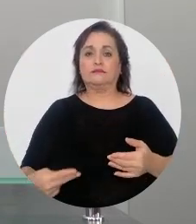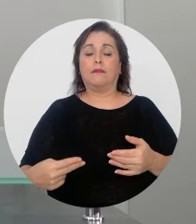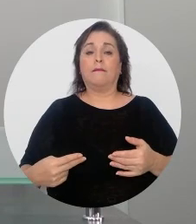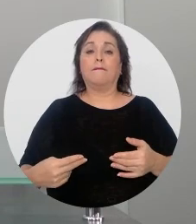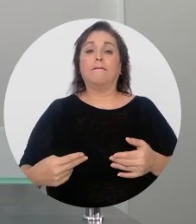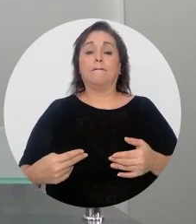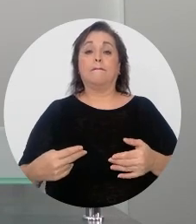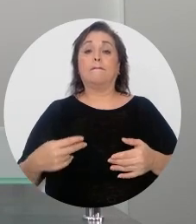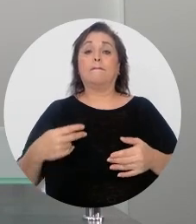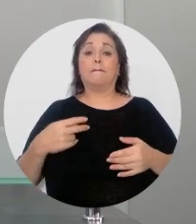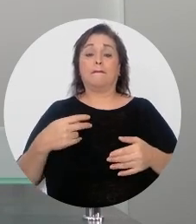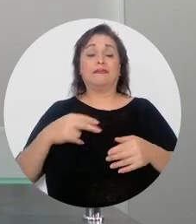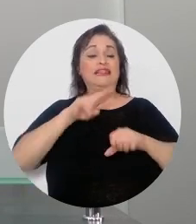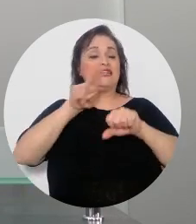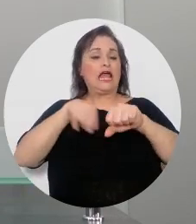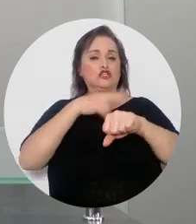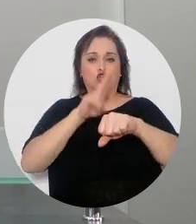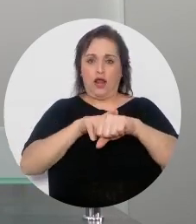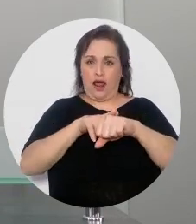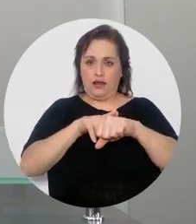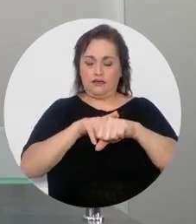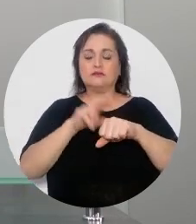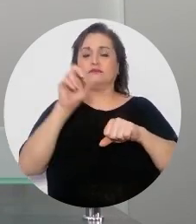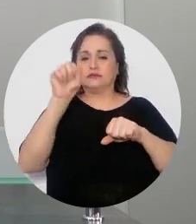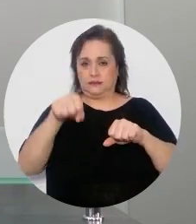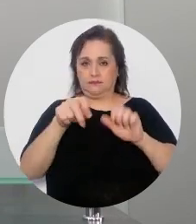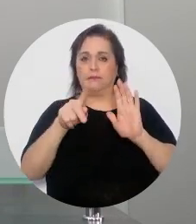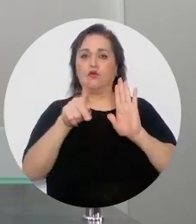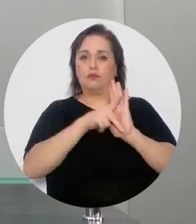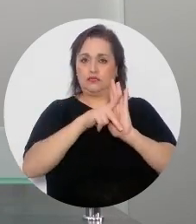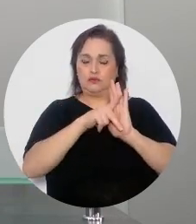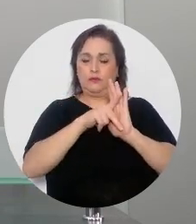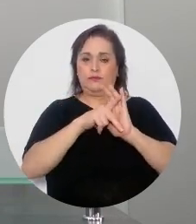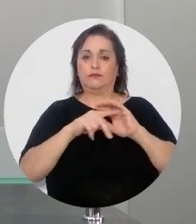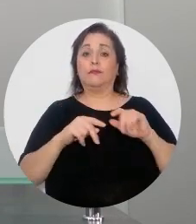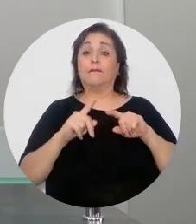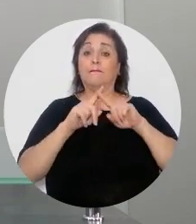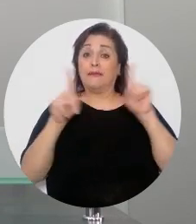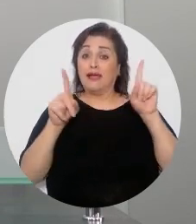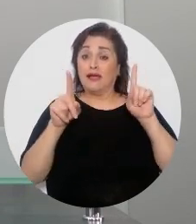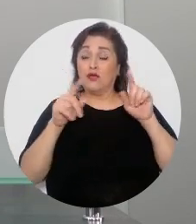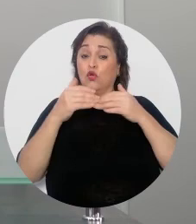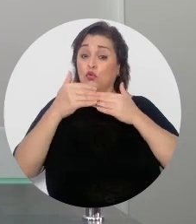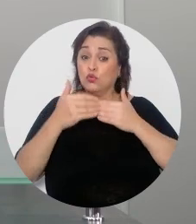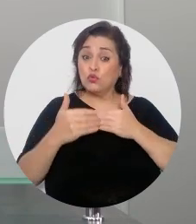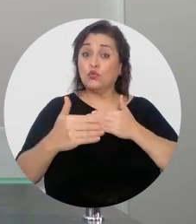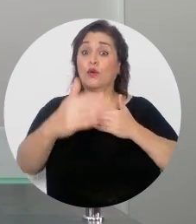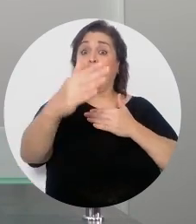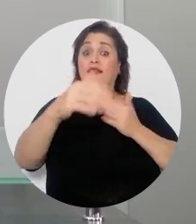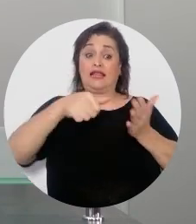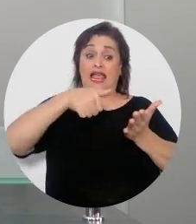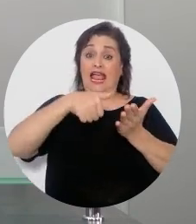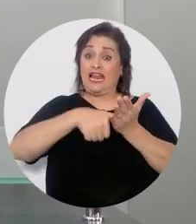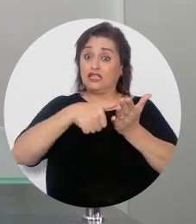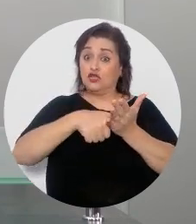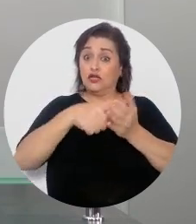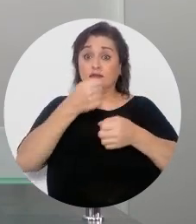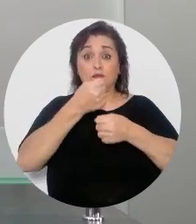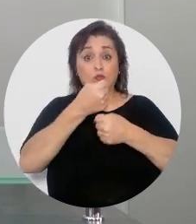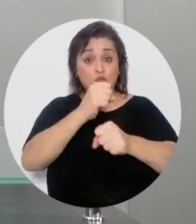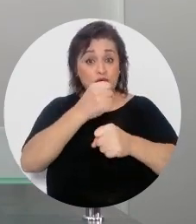presidenciales, o más bien para las elecciones nacionales. En cambio, durante